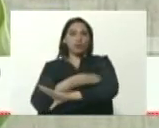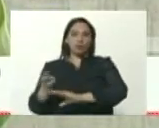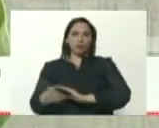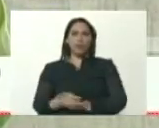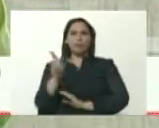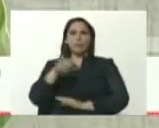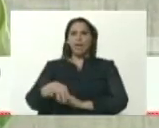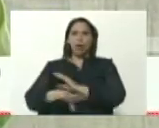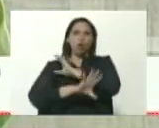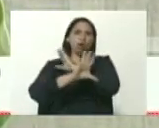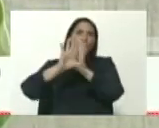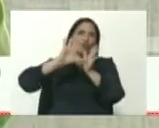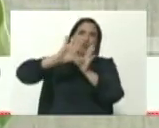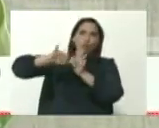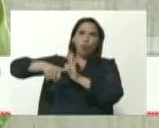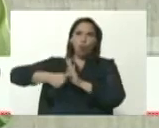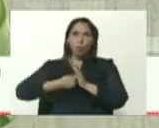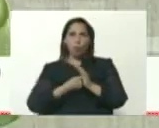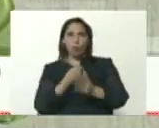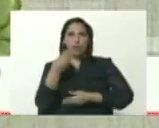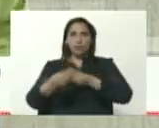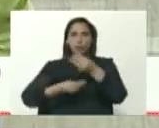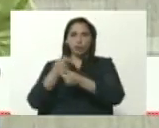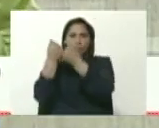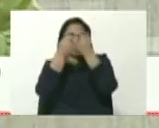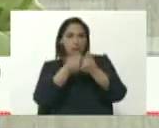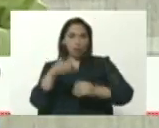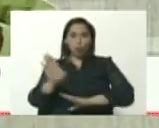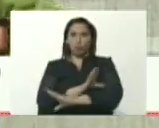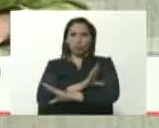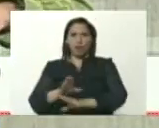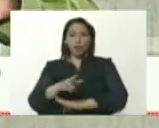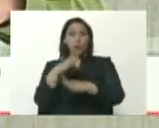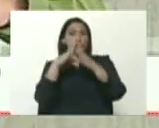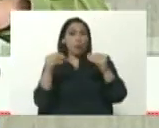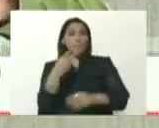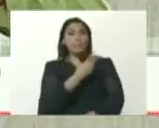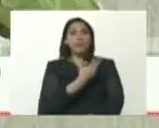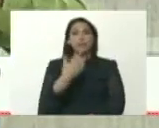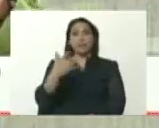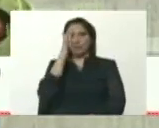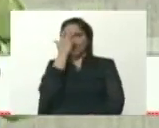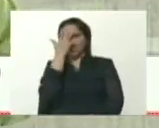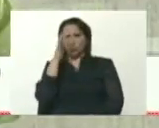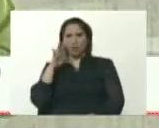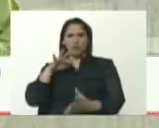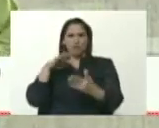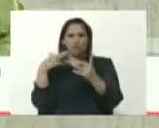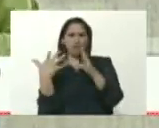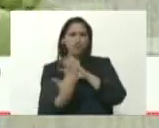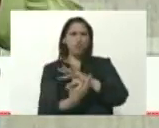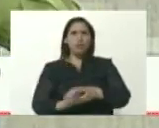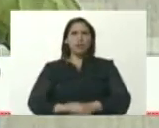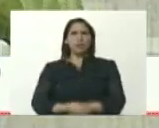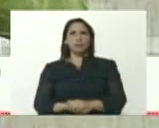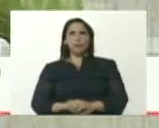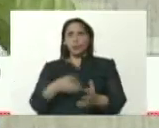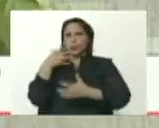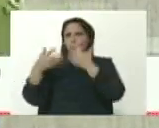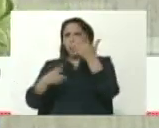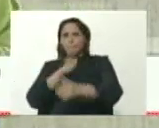del robo del dinero que dio el concierto. Todo eso el 23 de febrero estuvo rodeado de escándalos,